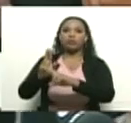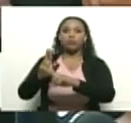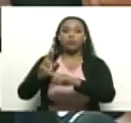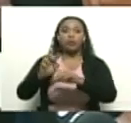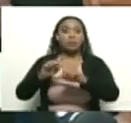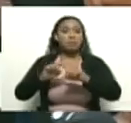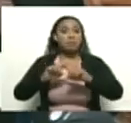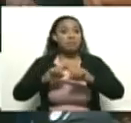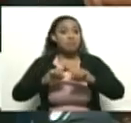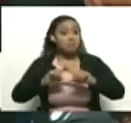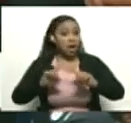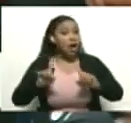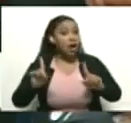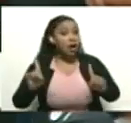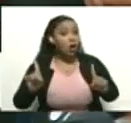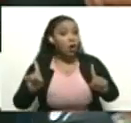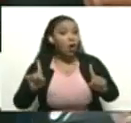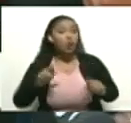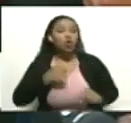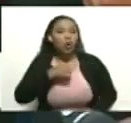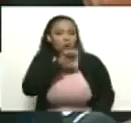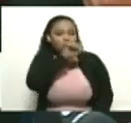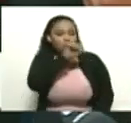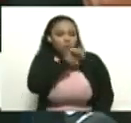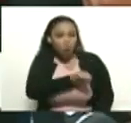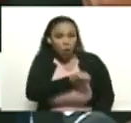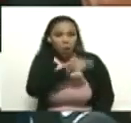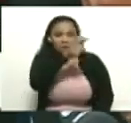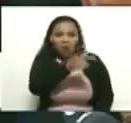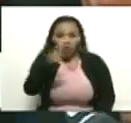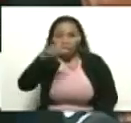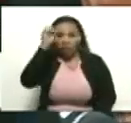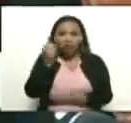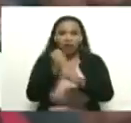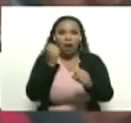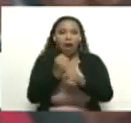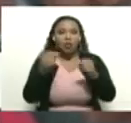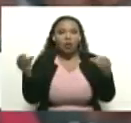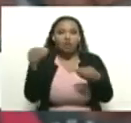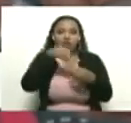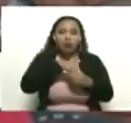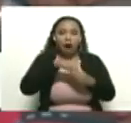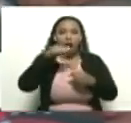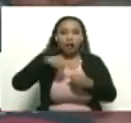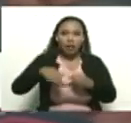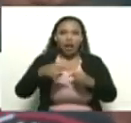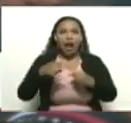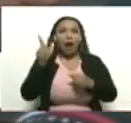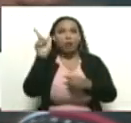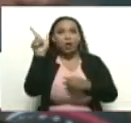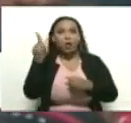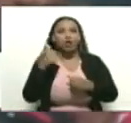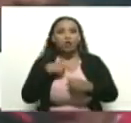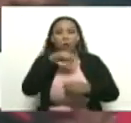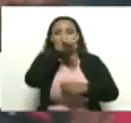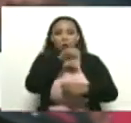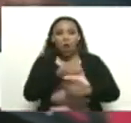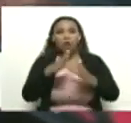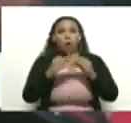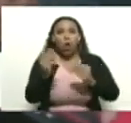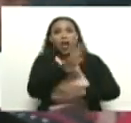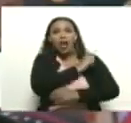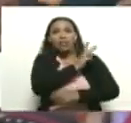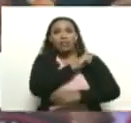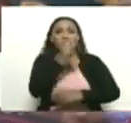Pero eso implica entonces que yo amo a los militantes y a las militantes de nuestro partido. Yo amo y quiero a todos los jefes y jefas